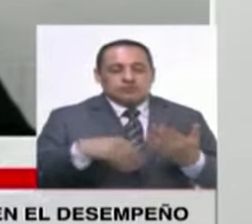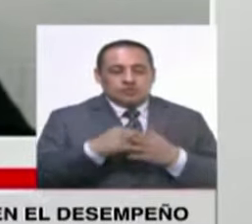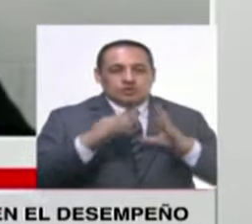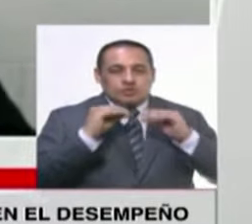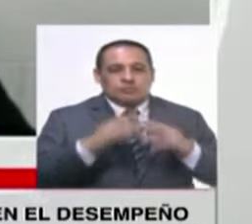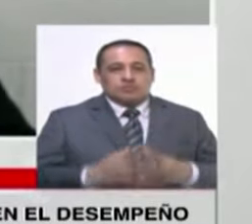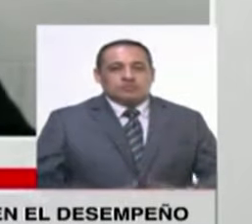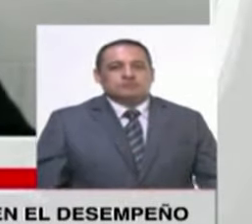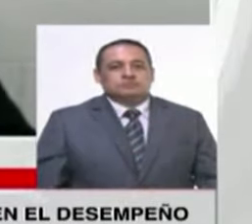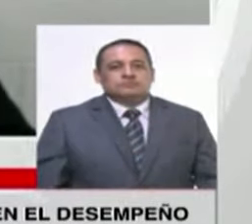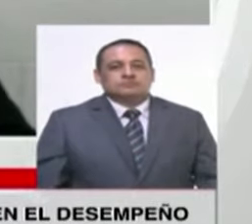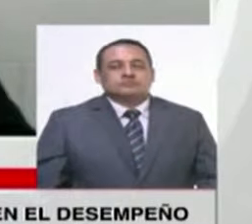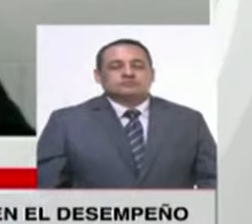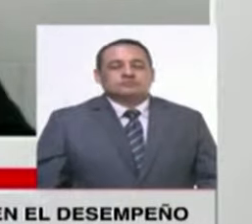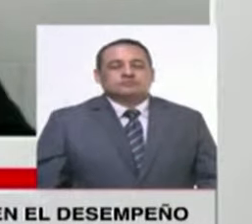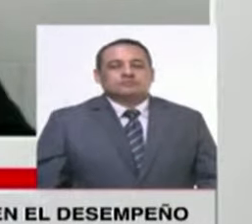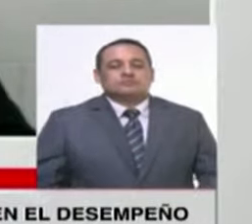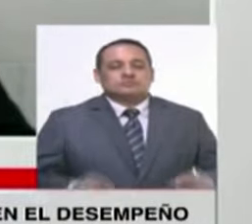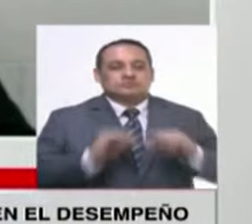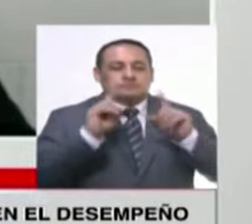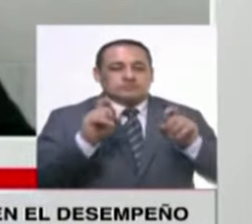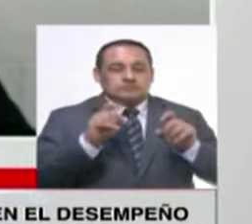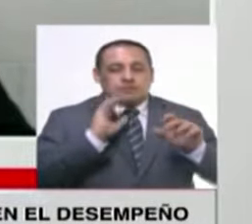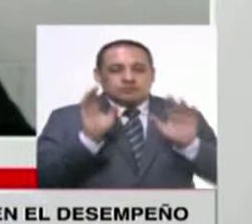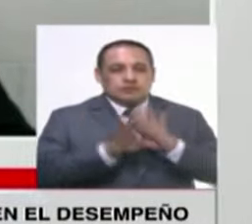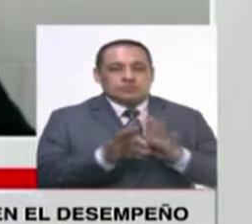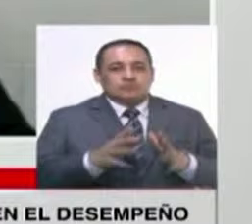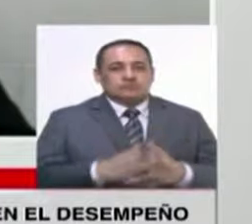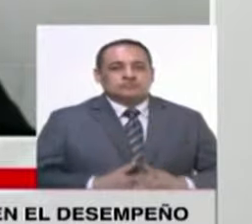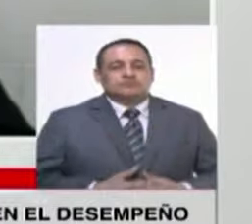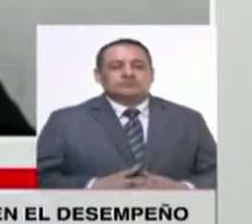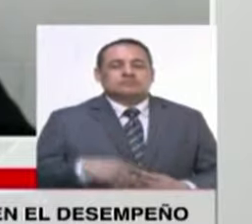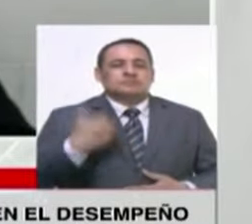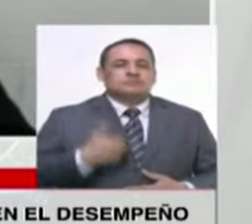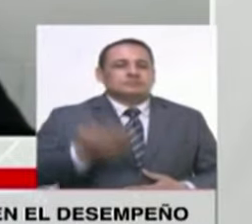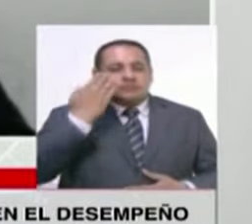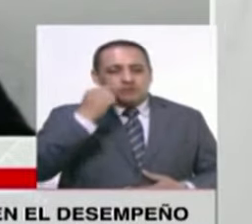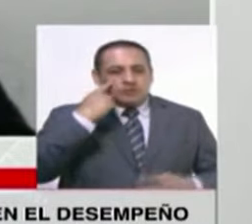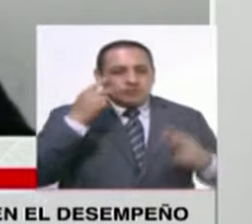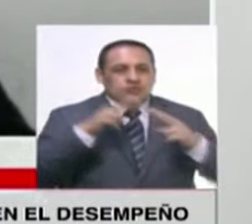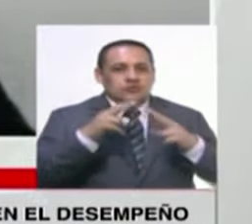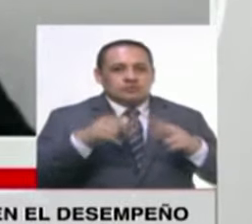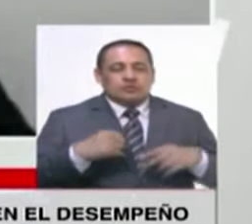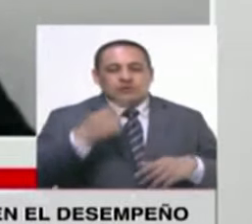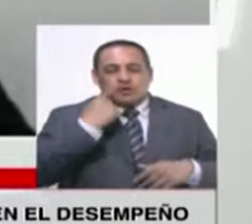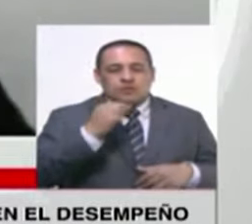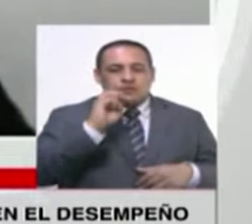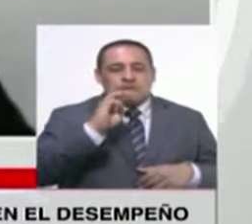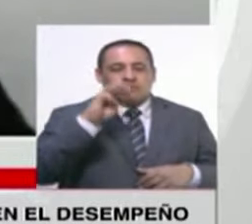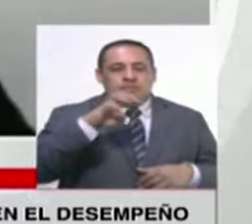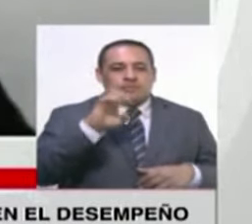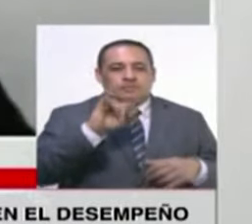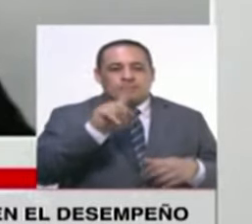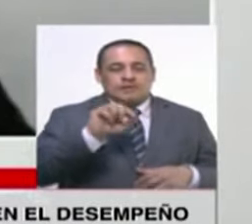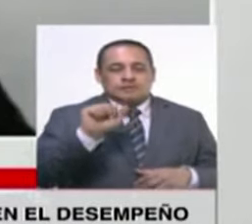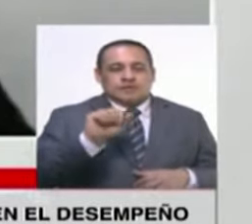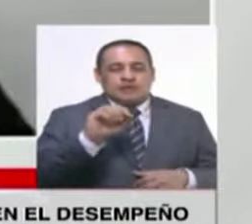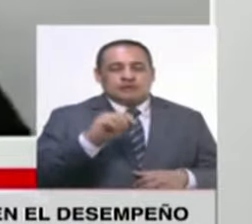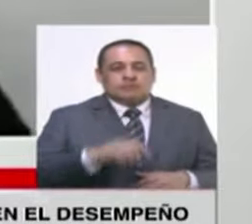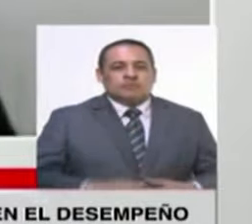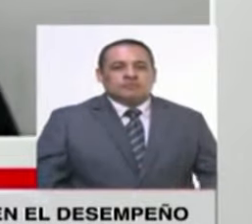hago. Bien, señor Villaverde, ¿desde cuándo conoce usted a Vladimir Mesa Villarreal?